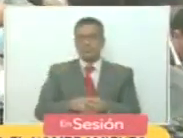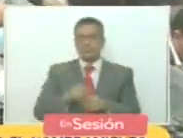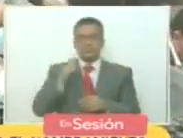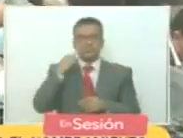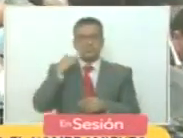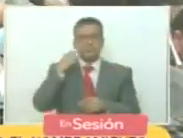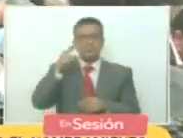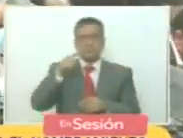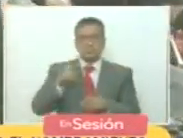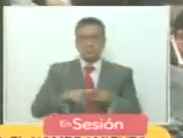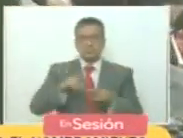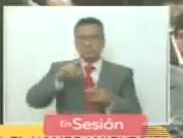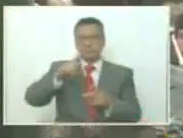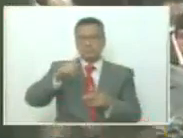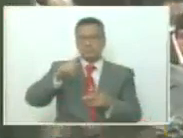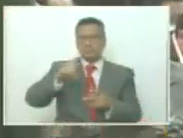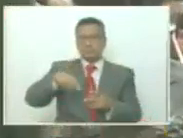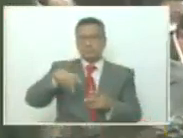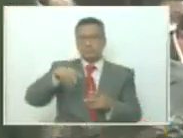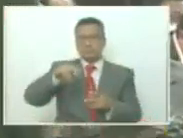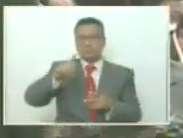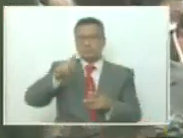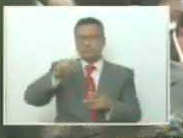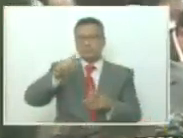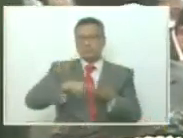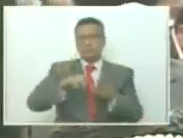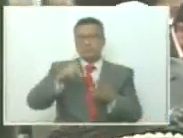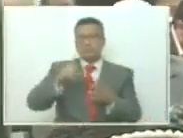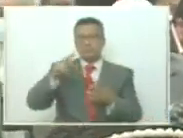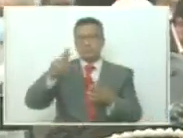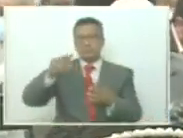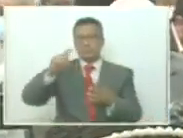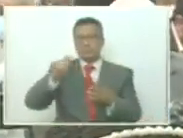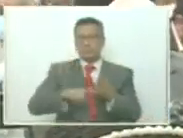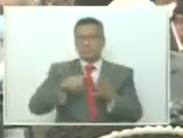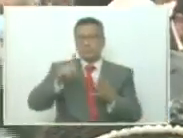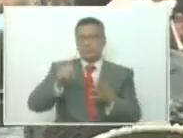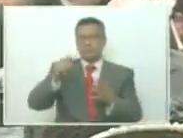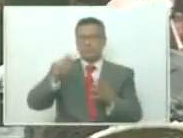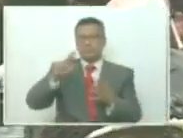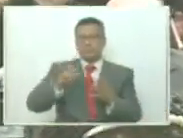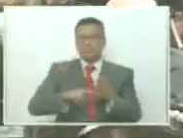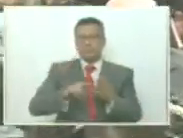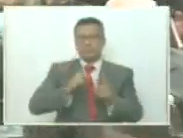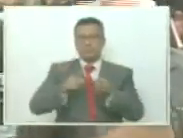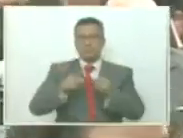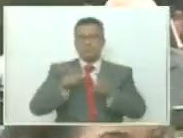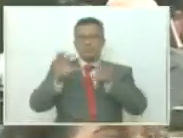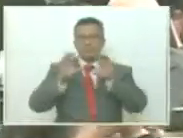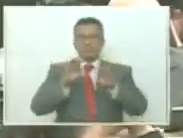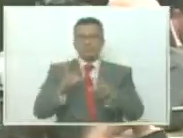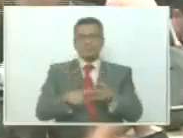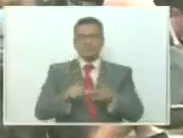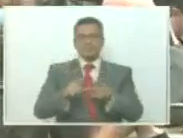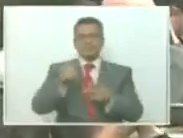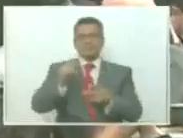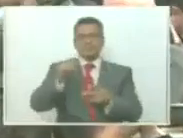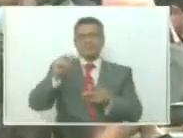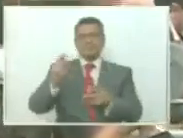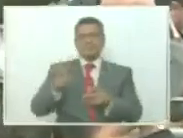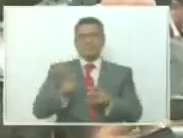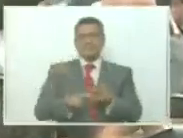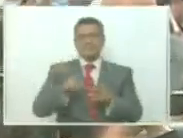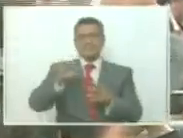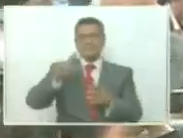en Pakistán, Irán, Kazajistán, Tayikistán, Azerbaiyán, Turkmenistán,